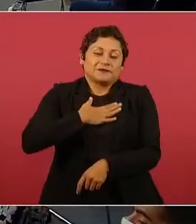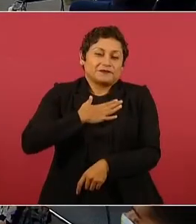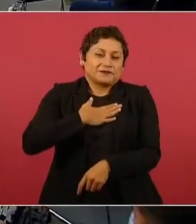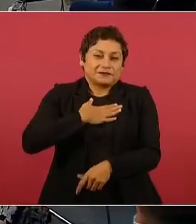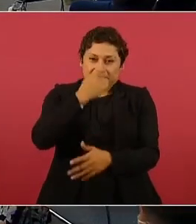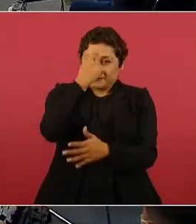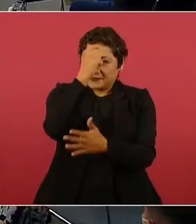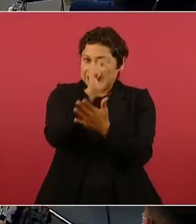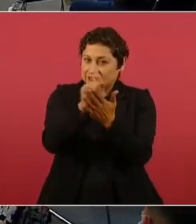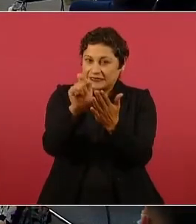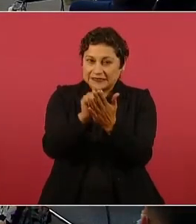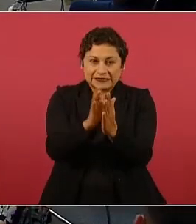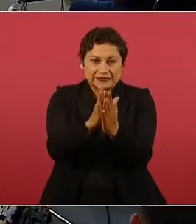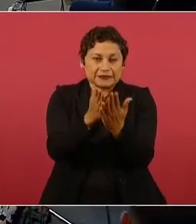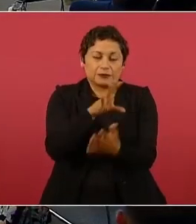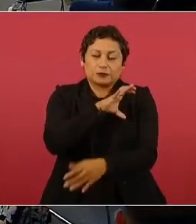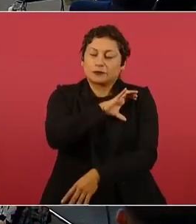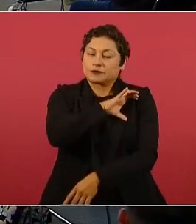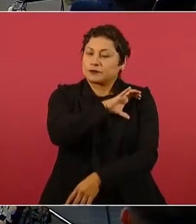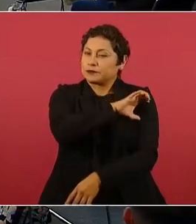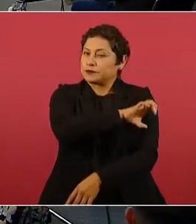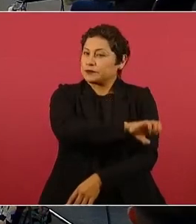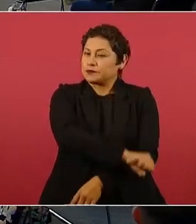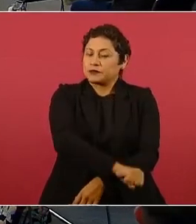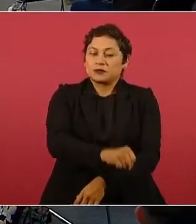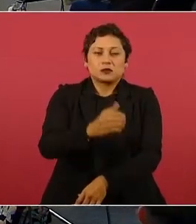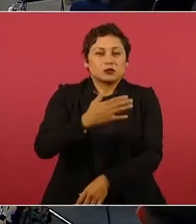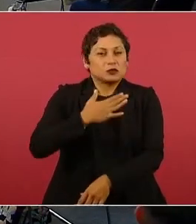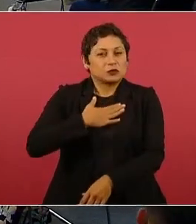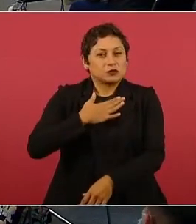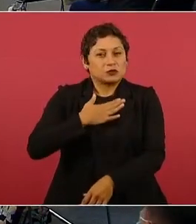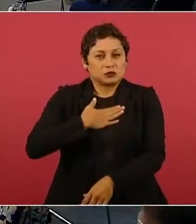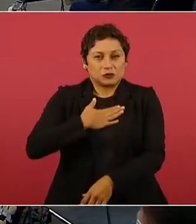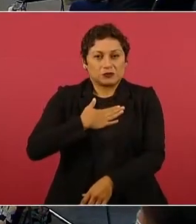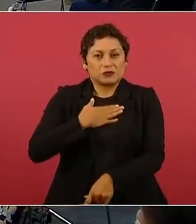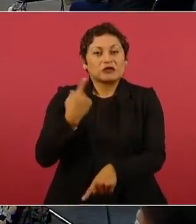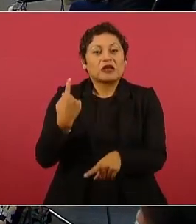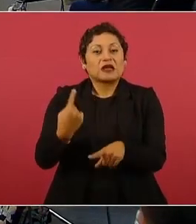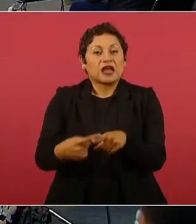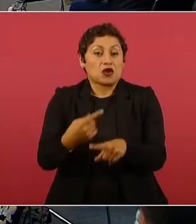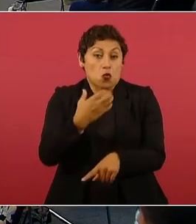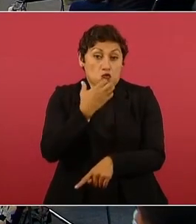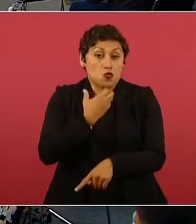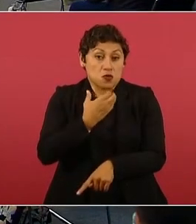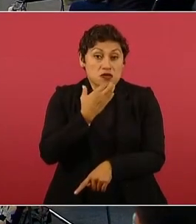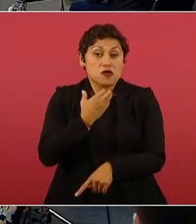preferidos de cabecera, mis libros preferidos de cabecera, es un judío,